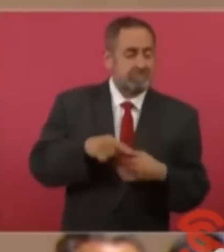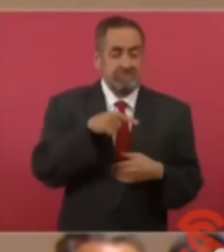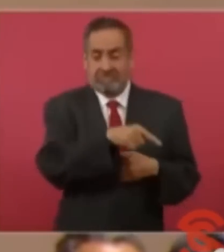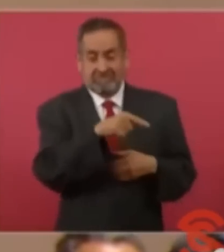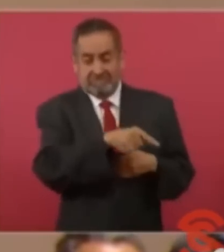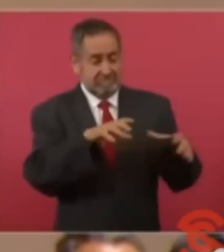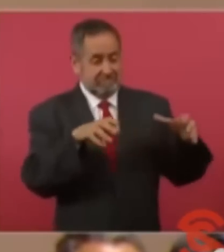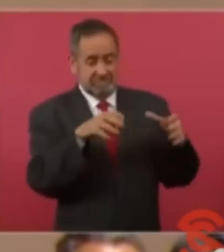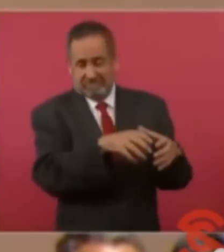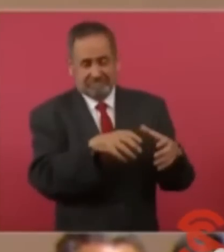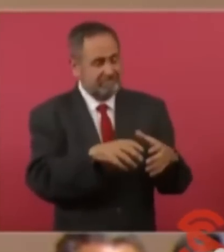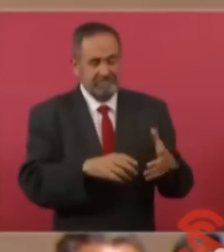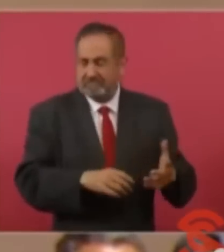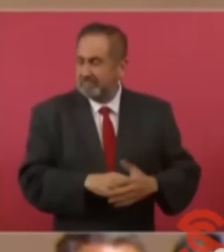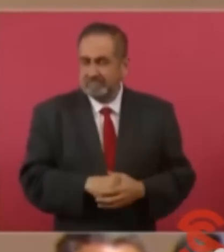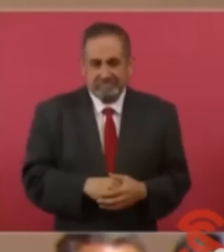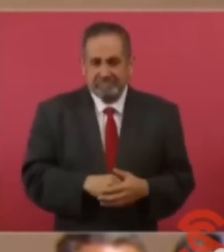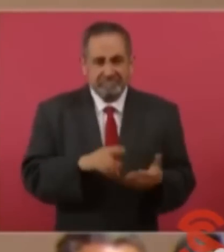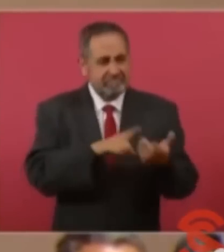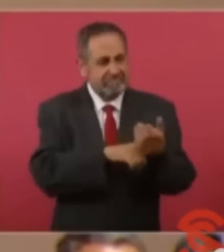como paradoja,